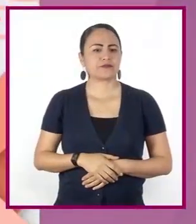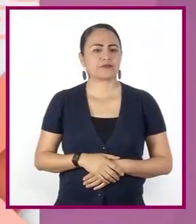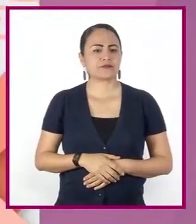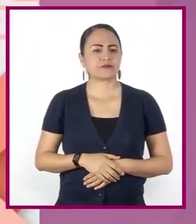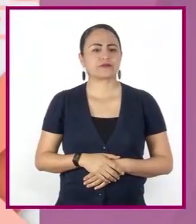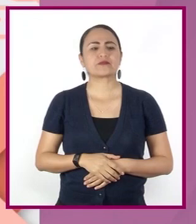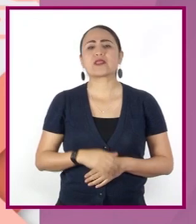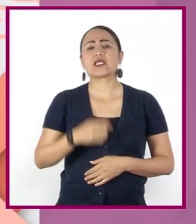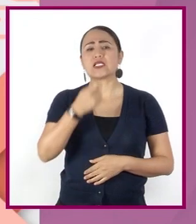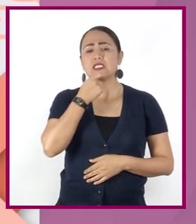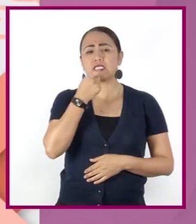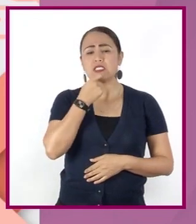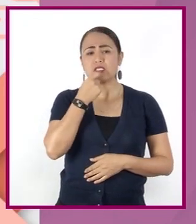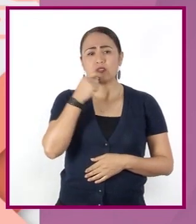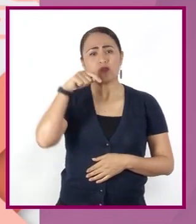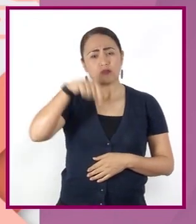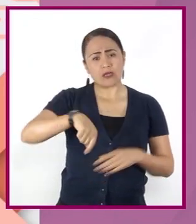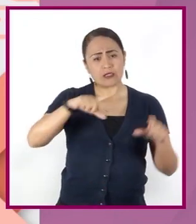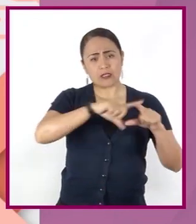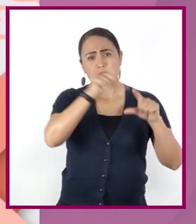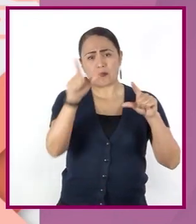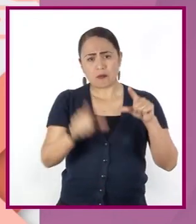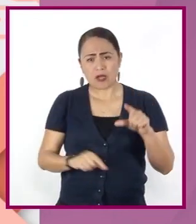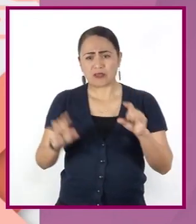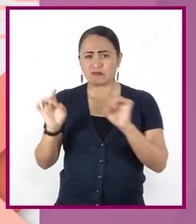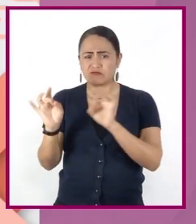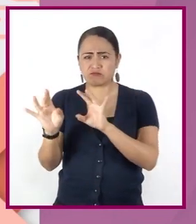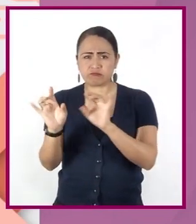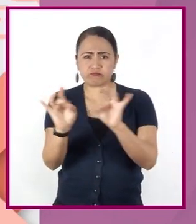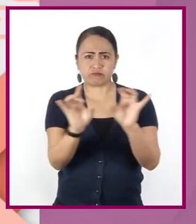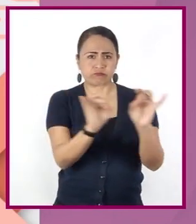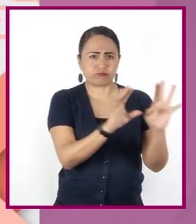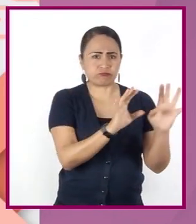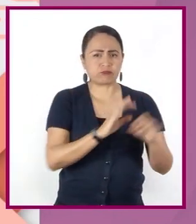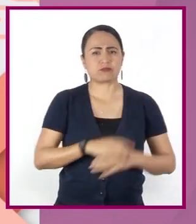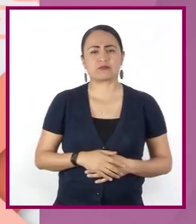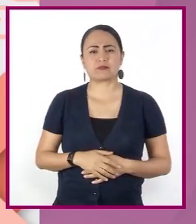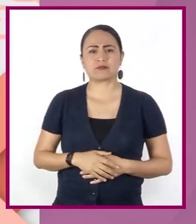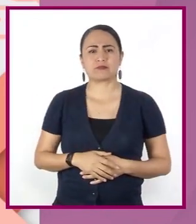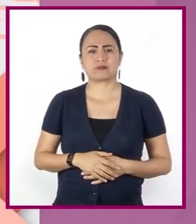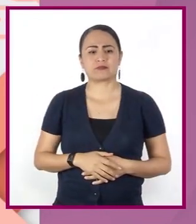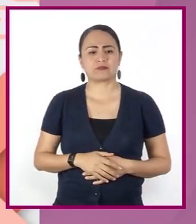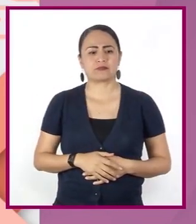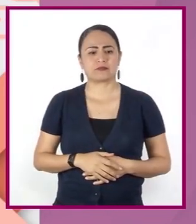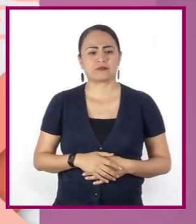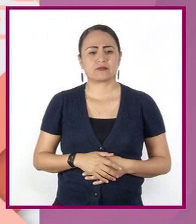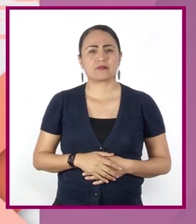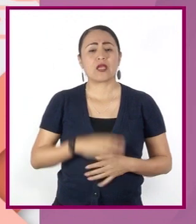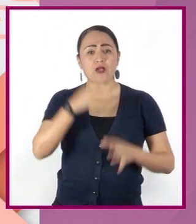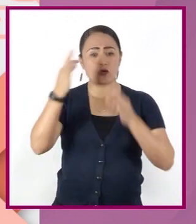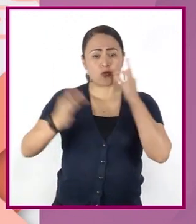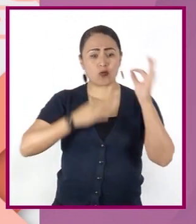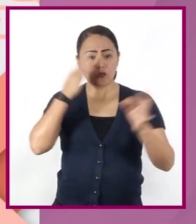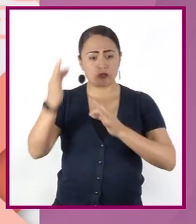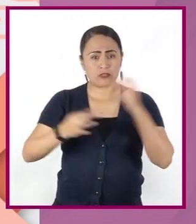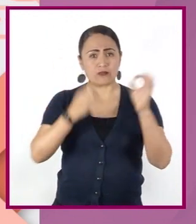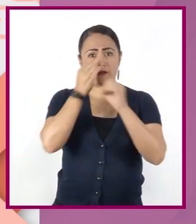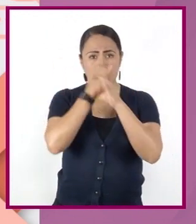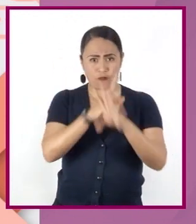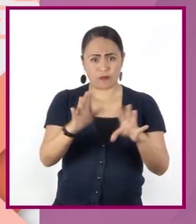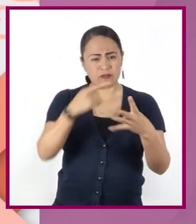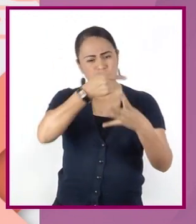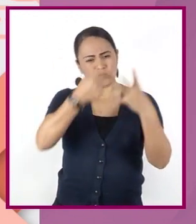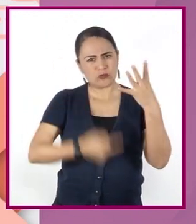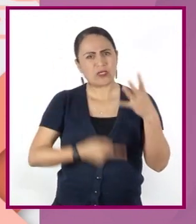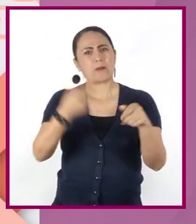Las circunstancias en las que viven algunos niños en nuestro país. La noticia con datos sobre lo que aqueja